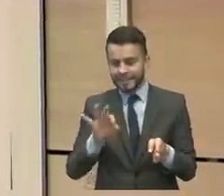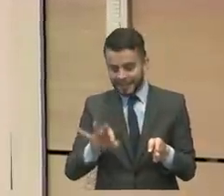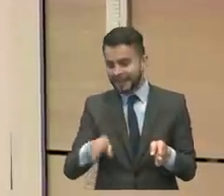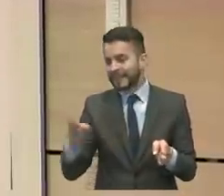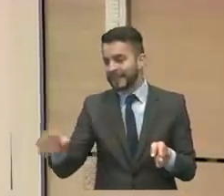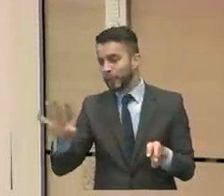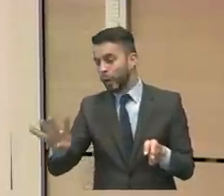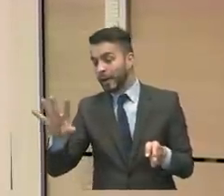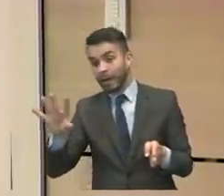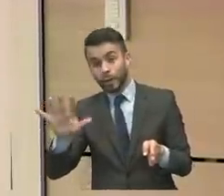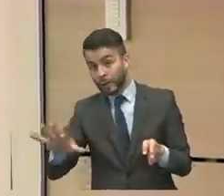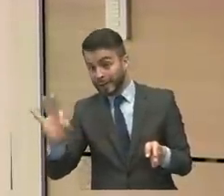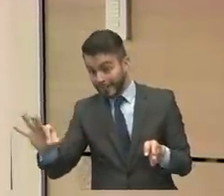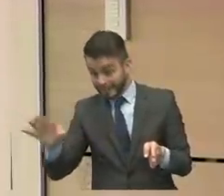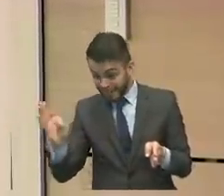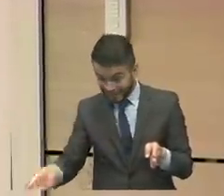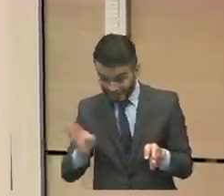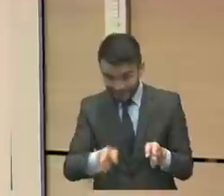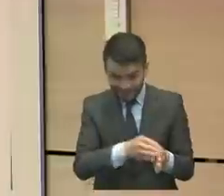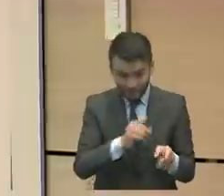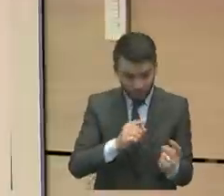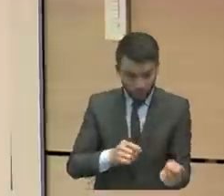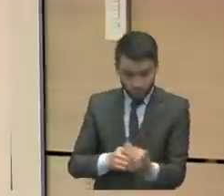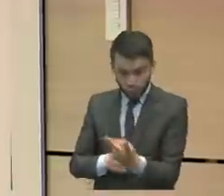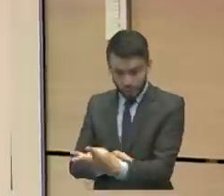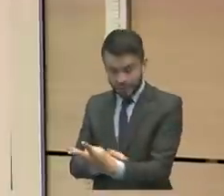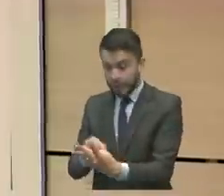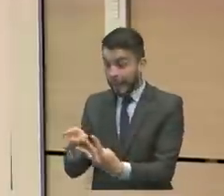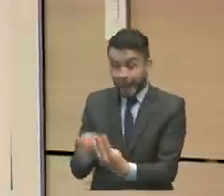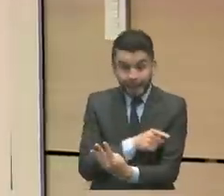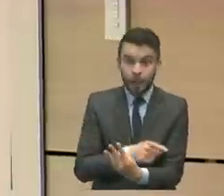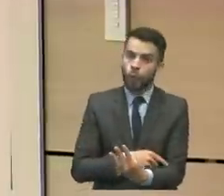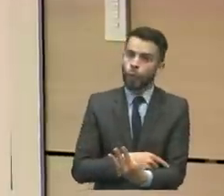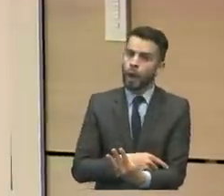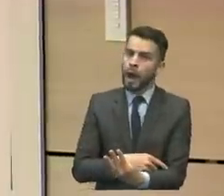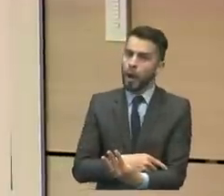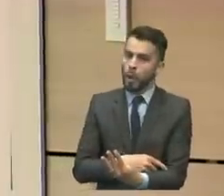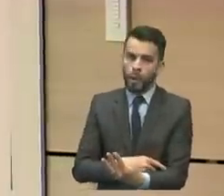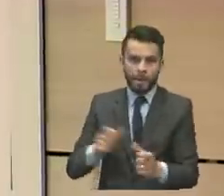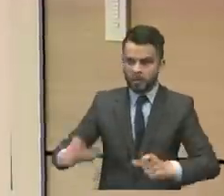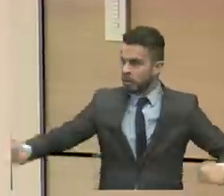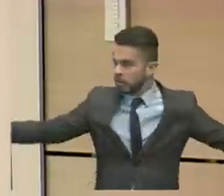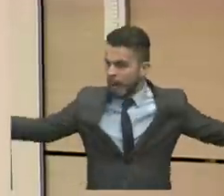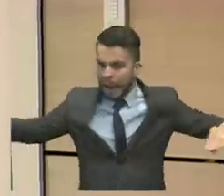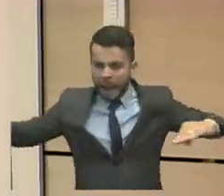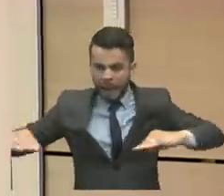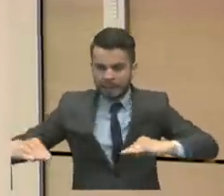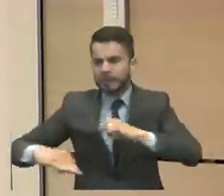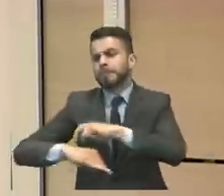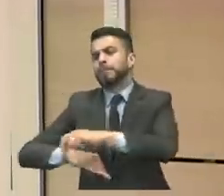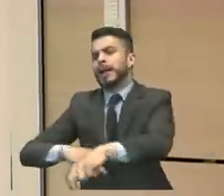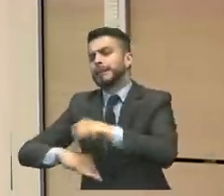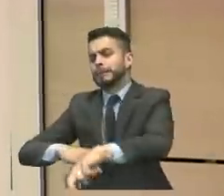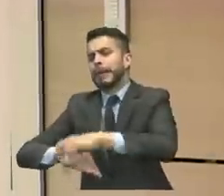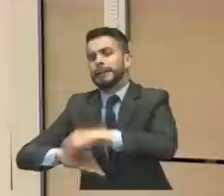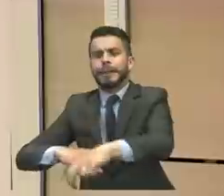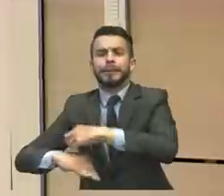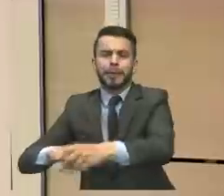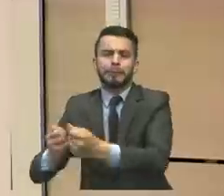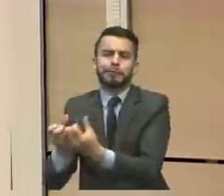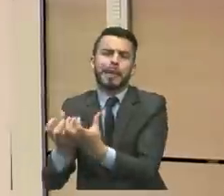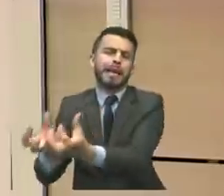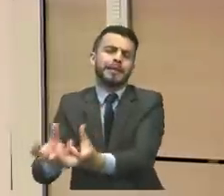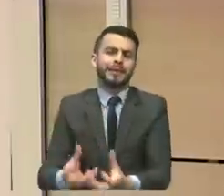Esos 3 puntos dentro del corredor, este un poquito menos. Este ya no es comparable a esos 3. Pero máximo 4, digamos 3.5 si uno coge